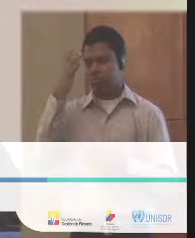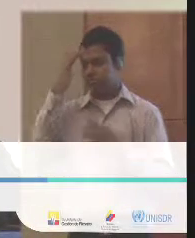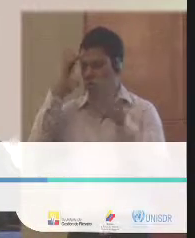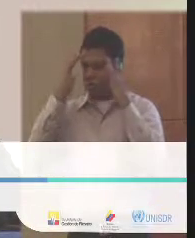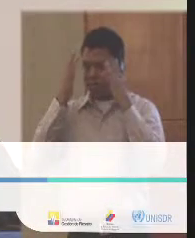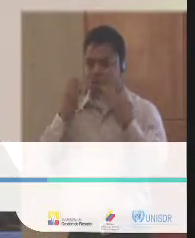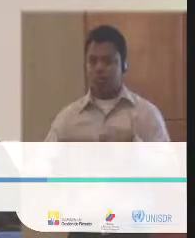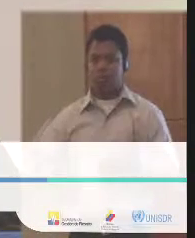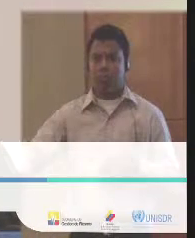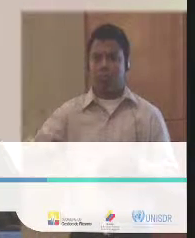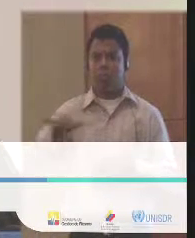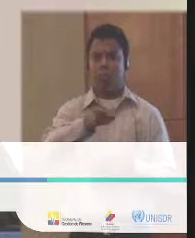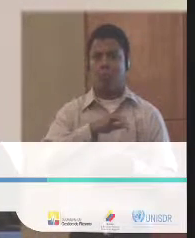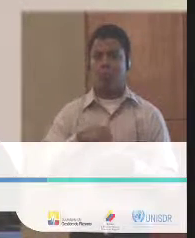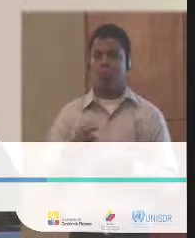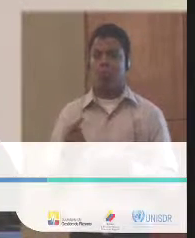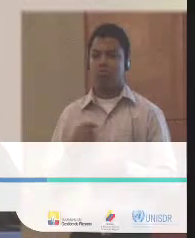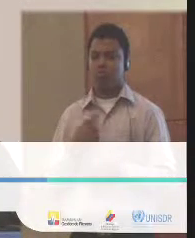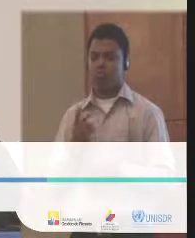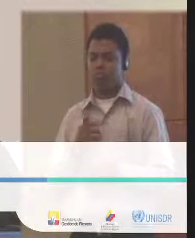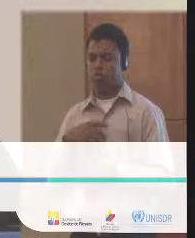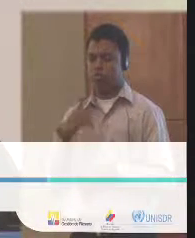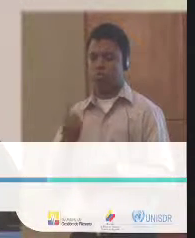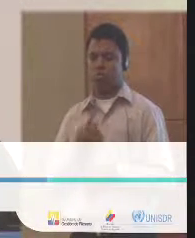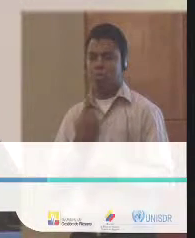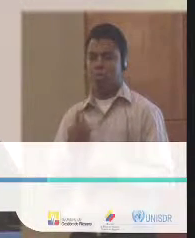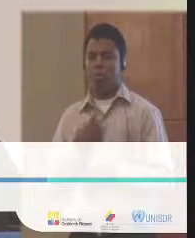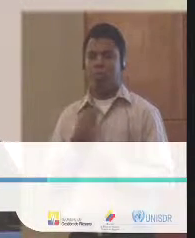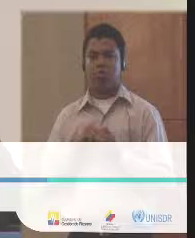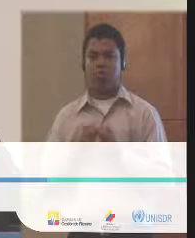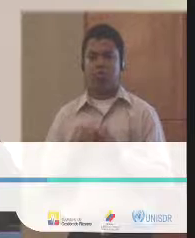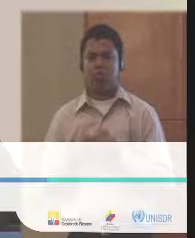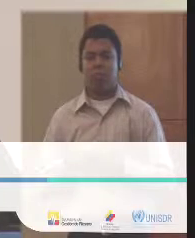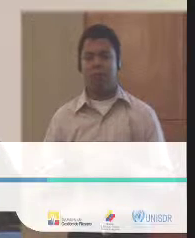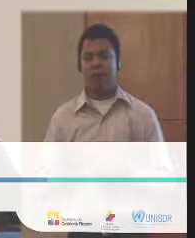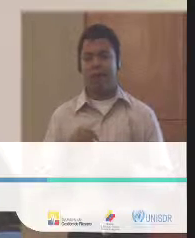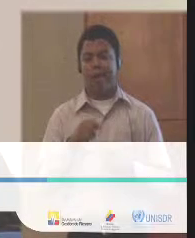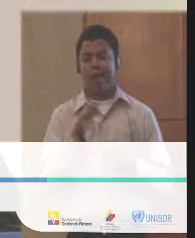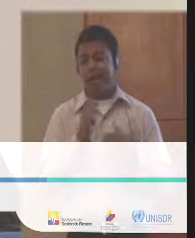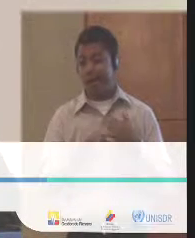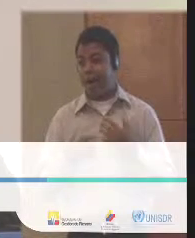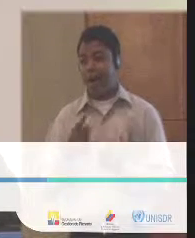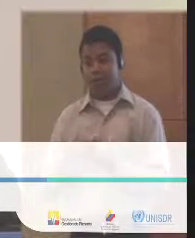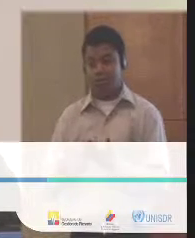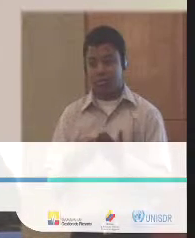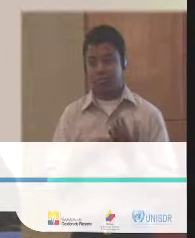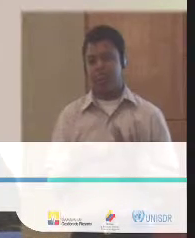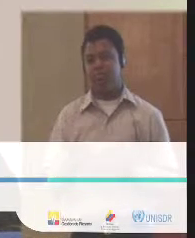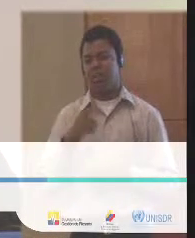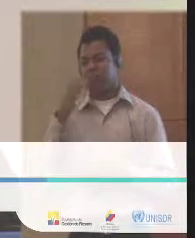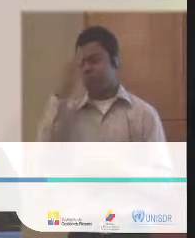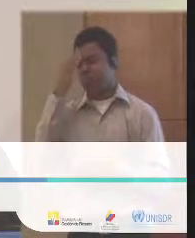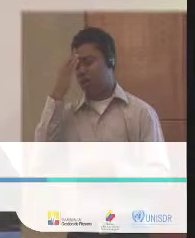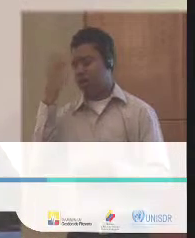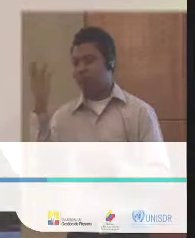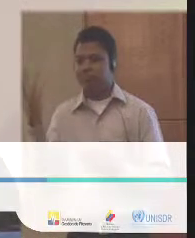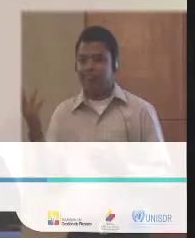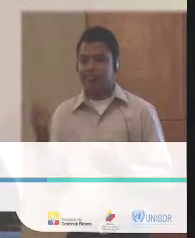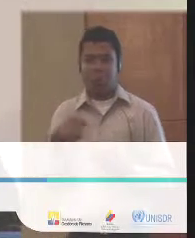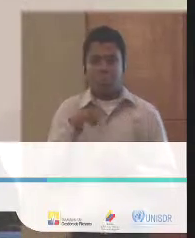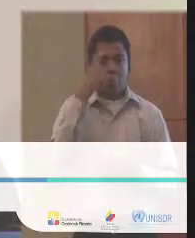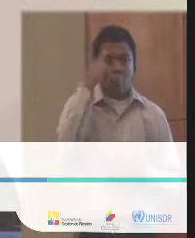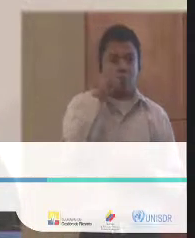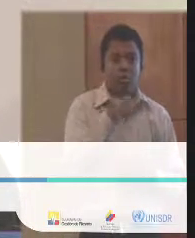resolver los problemas que hemos discutido en este evento, ni los gobiernos, ni las unidades expertos mejor